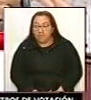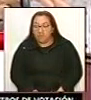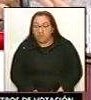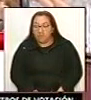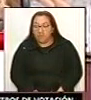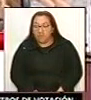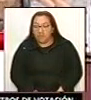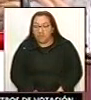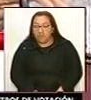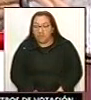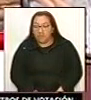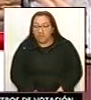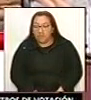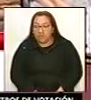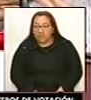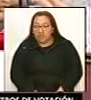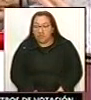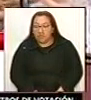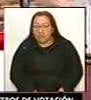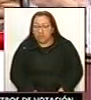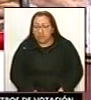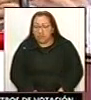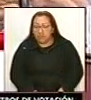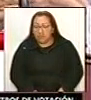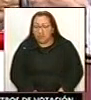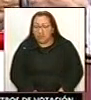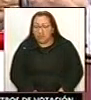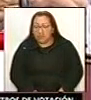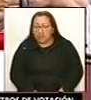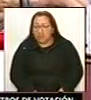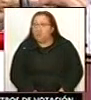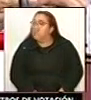médicos, medicamentos, dispositivos.